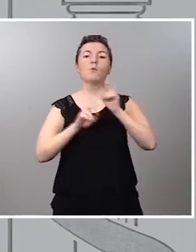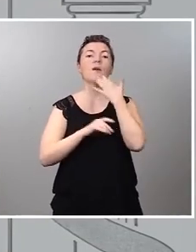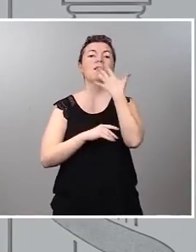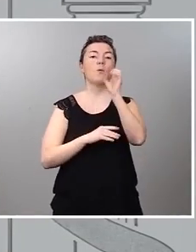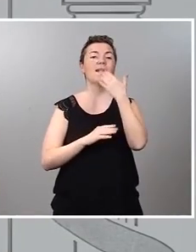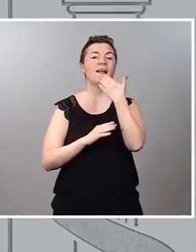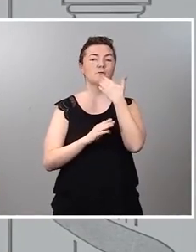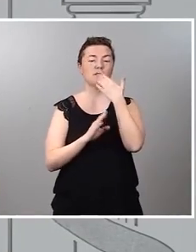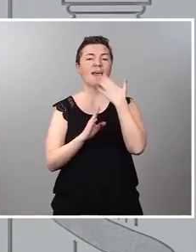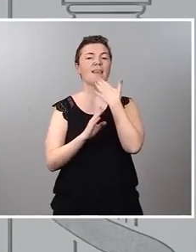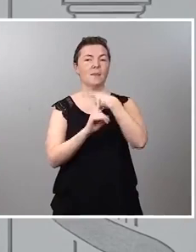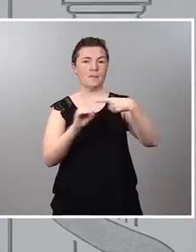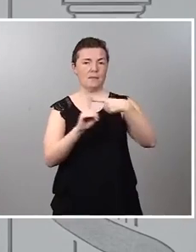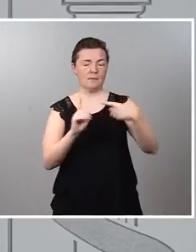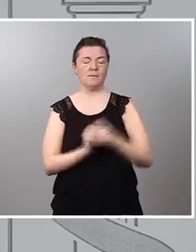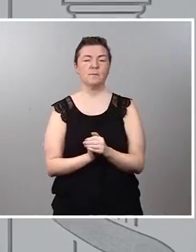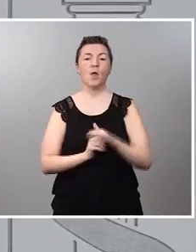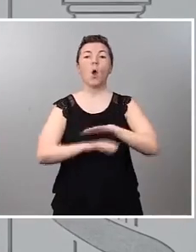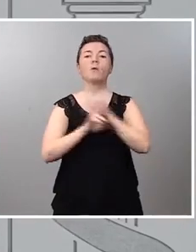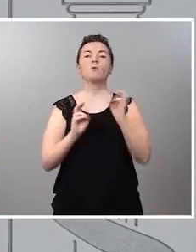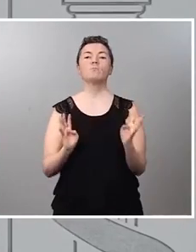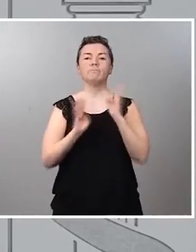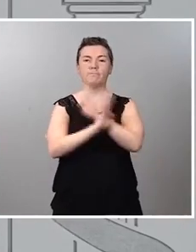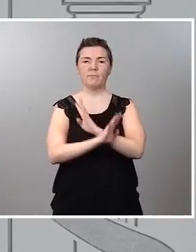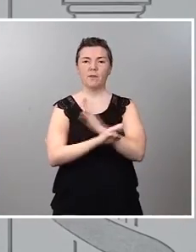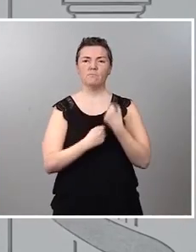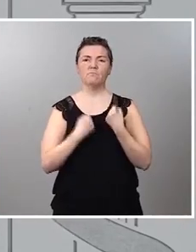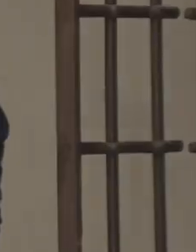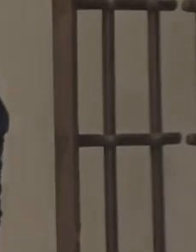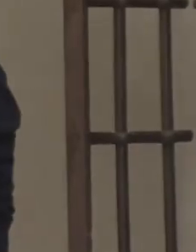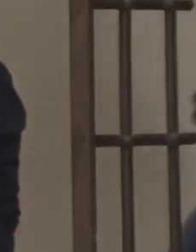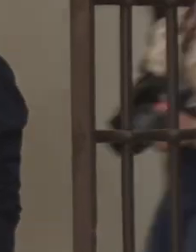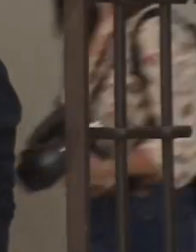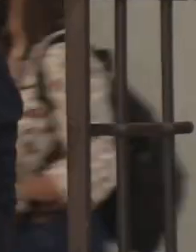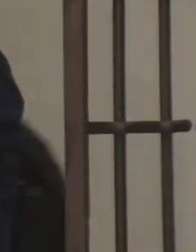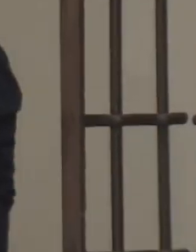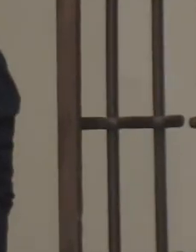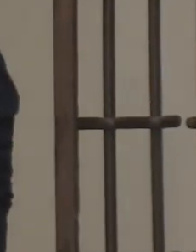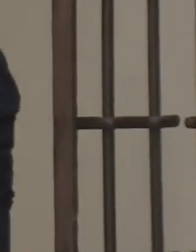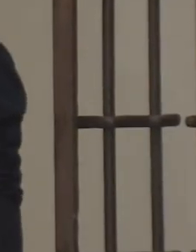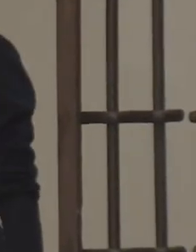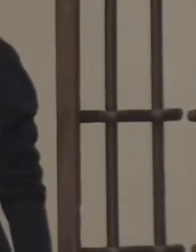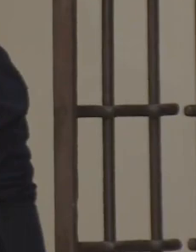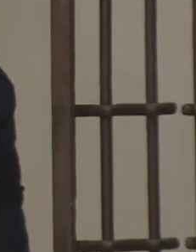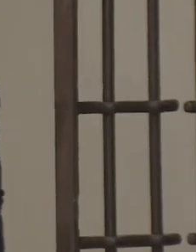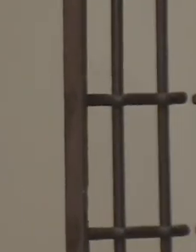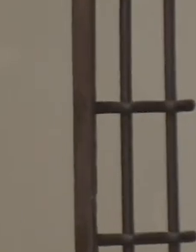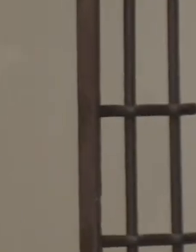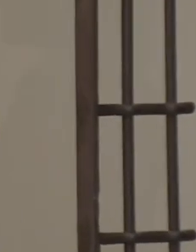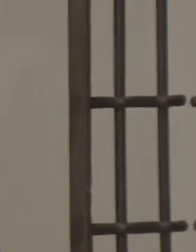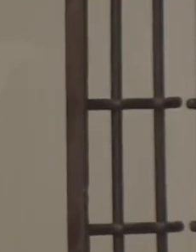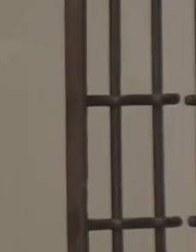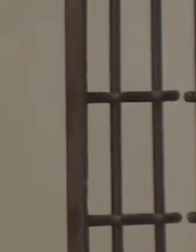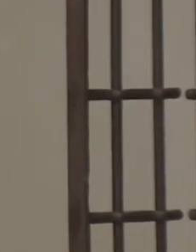El nuevo gobierno va a reforzar aún más la presencia de mujeres al frente de los ministerios. Estos cambios suponen la salida de su vicepresidenta primera,